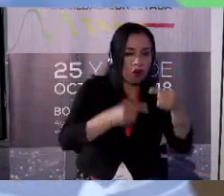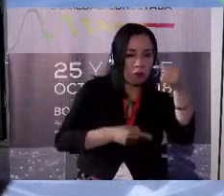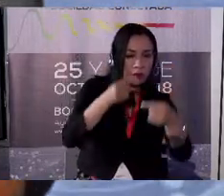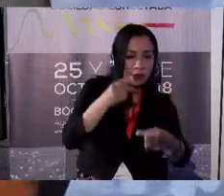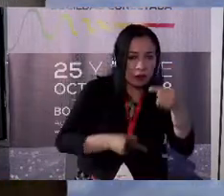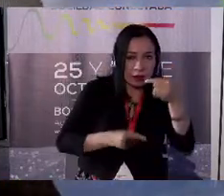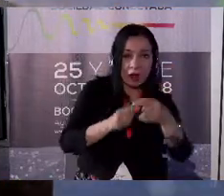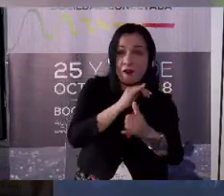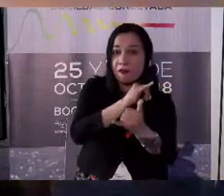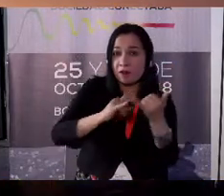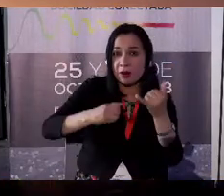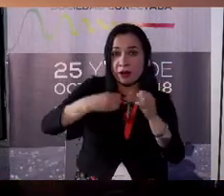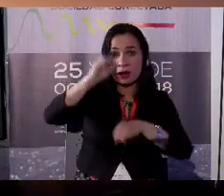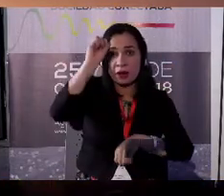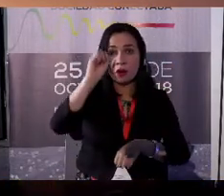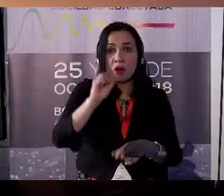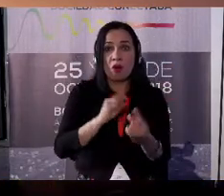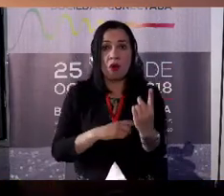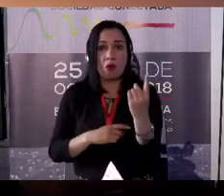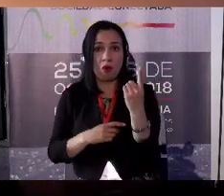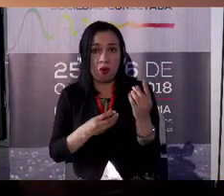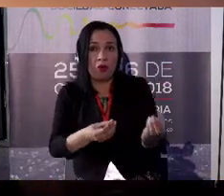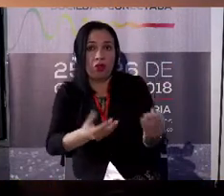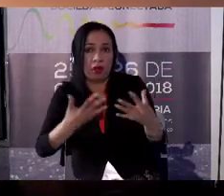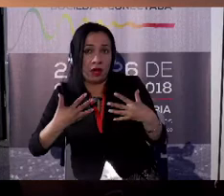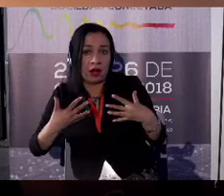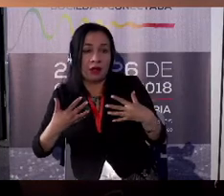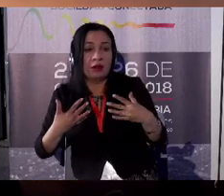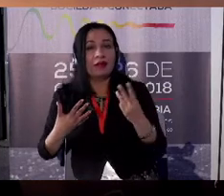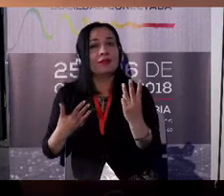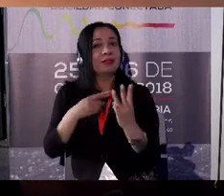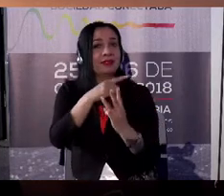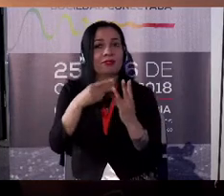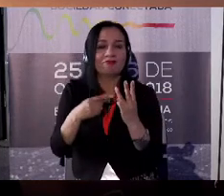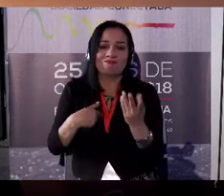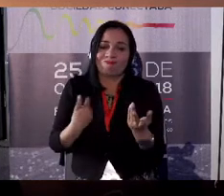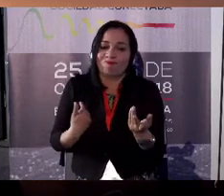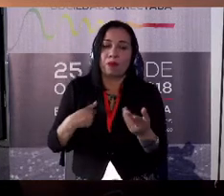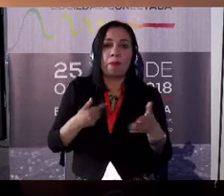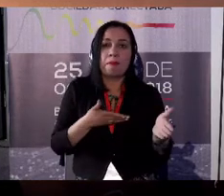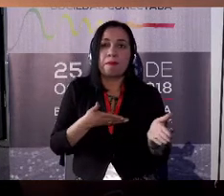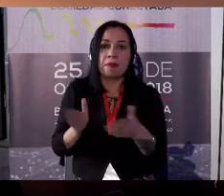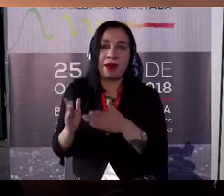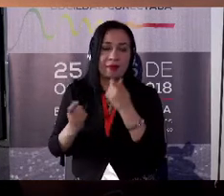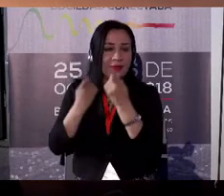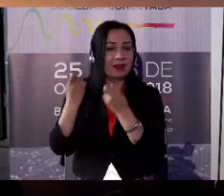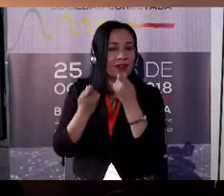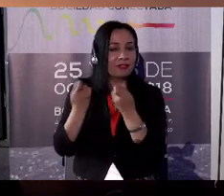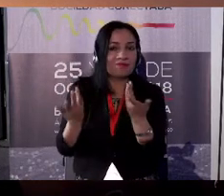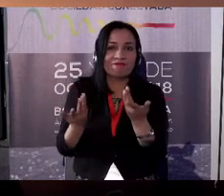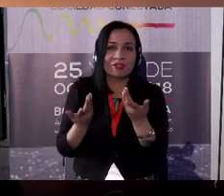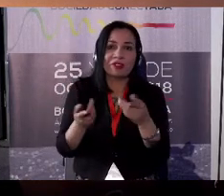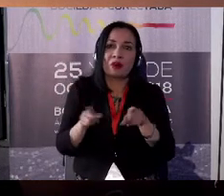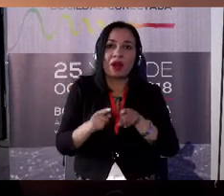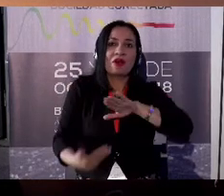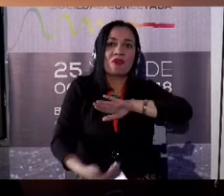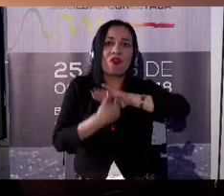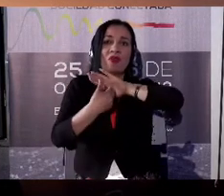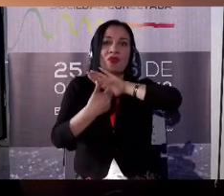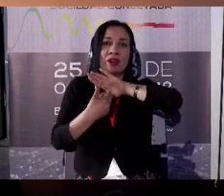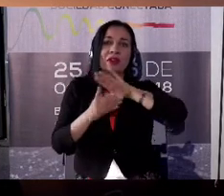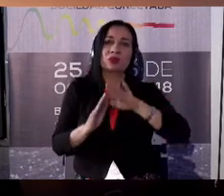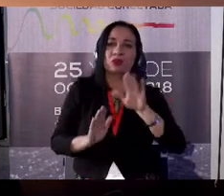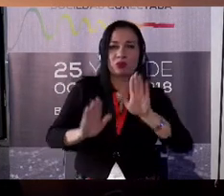3, eso va directamente contra su plan de negocios, y eso no era lo que esperaba. Esta subasta no es capaz de